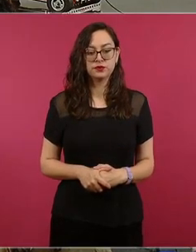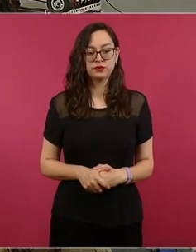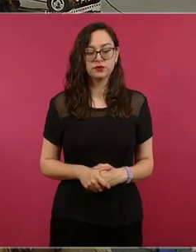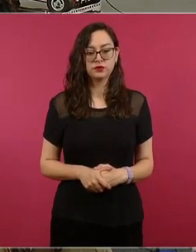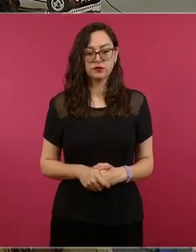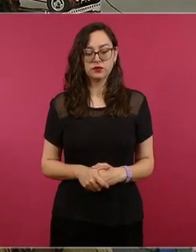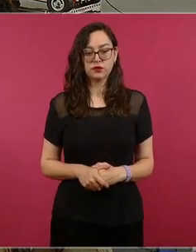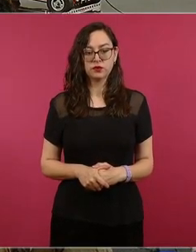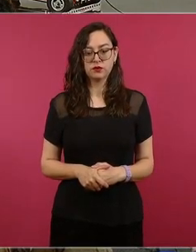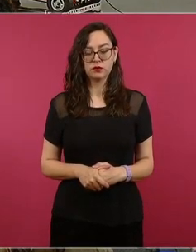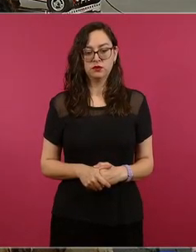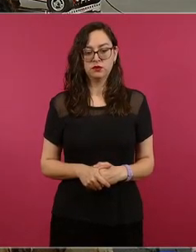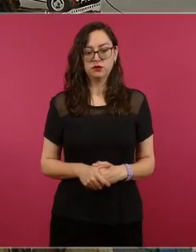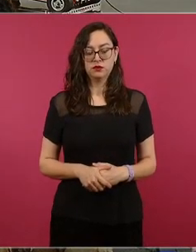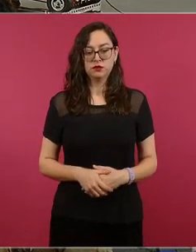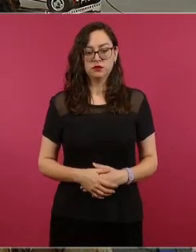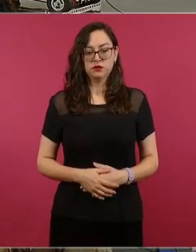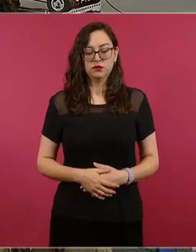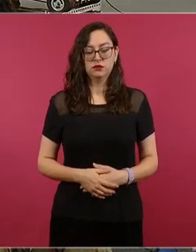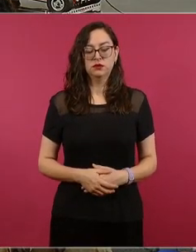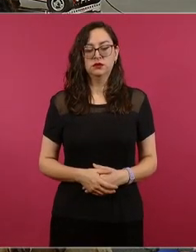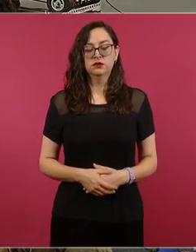La casa habitación también.